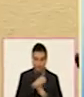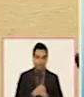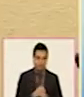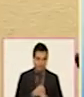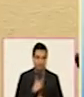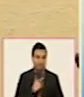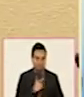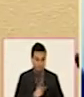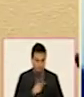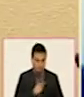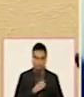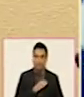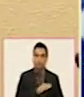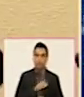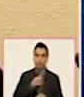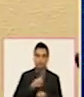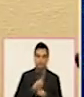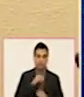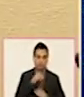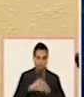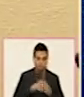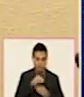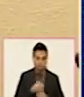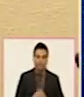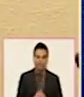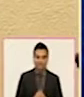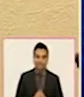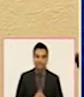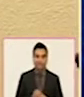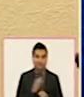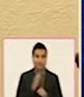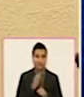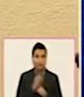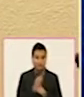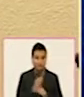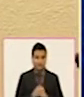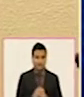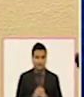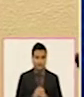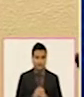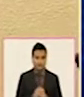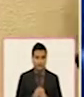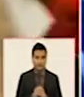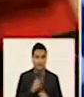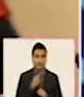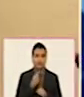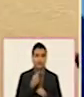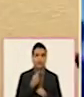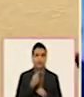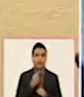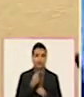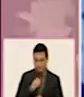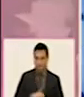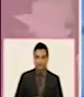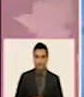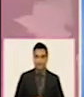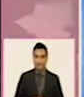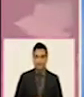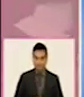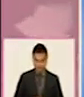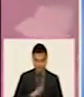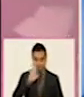en todos los cargos, sí, en particular en el cargo de las gubernaturas. Este es un nuevo capítulo, pero